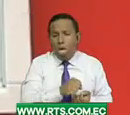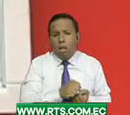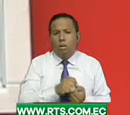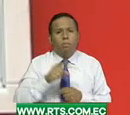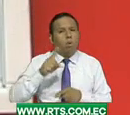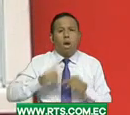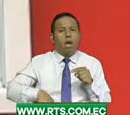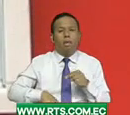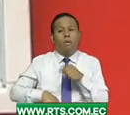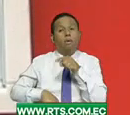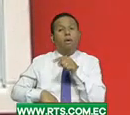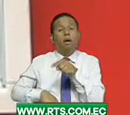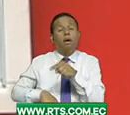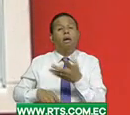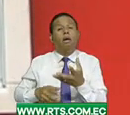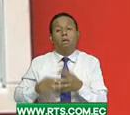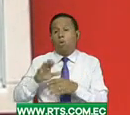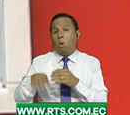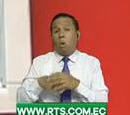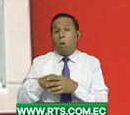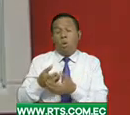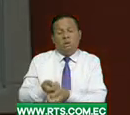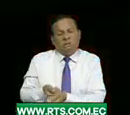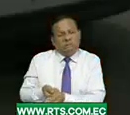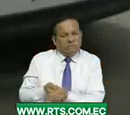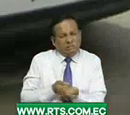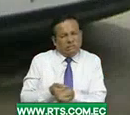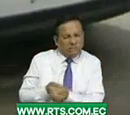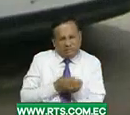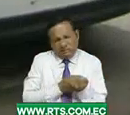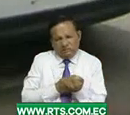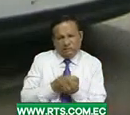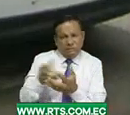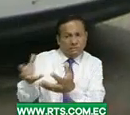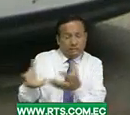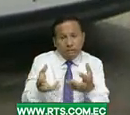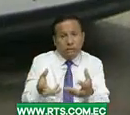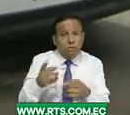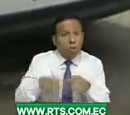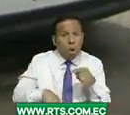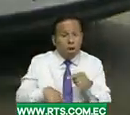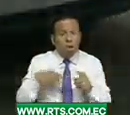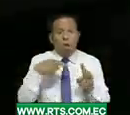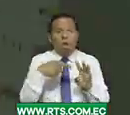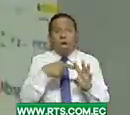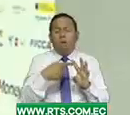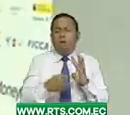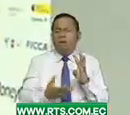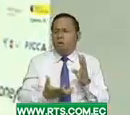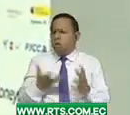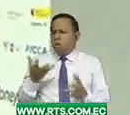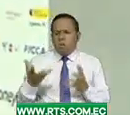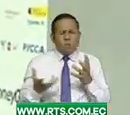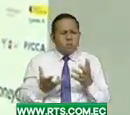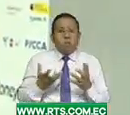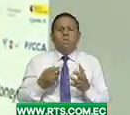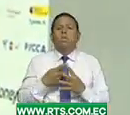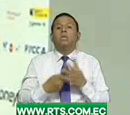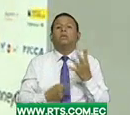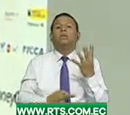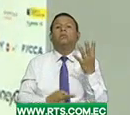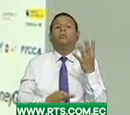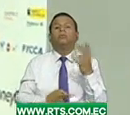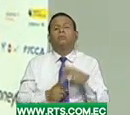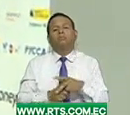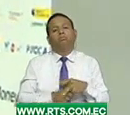dispositivo no fue sustraído en su totalidad y al ver que no lograban acceder al dinero, los desconocidos optaron por